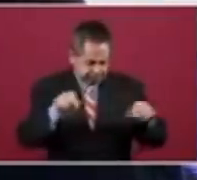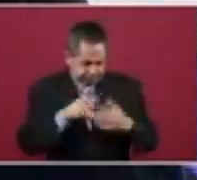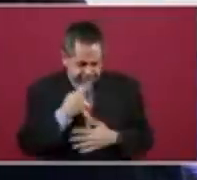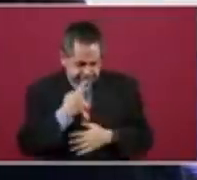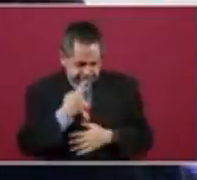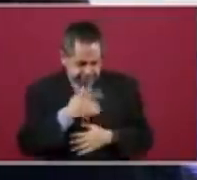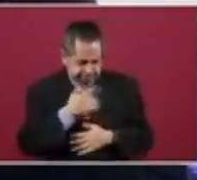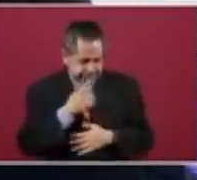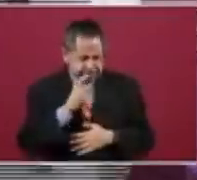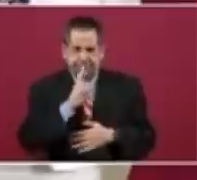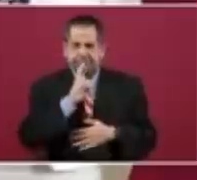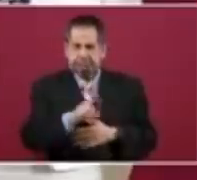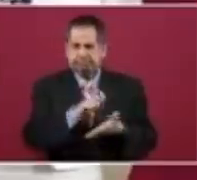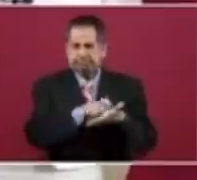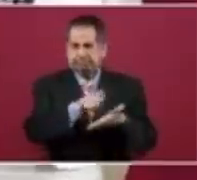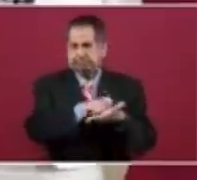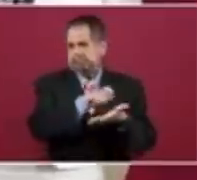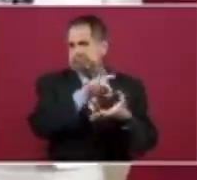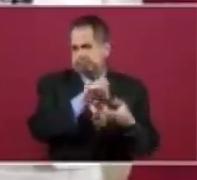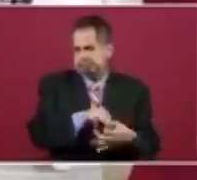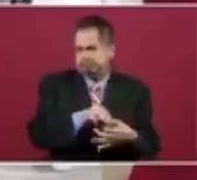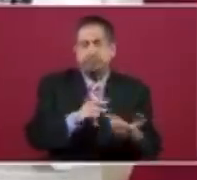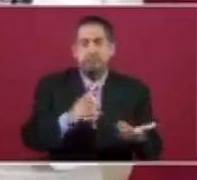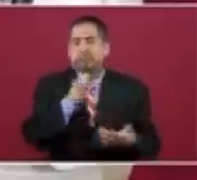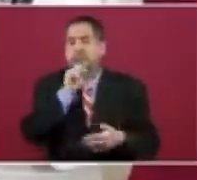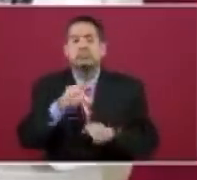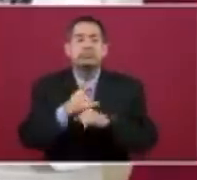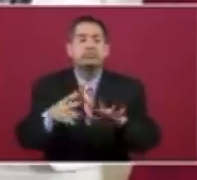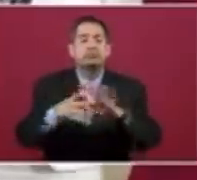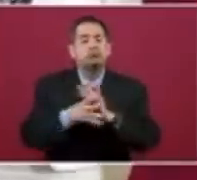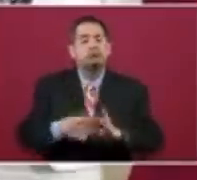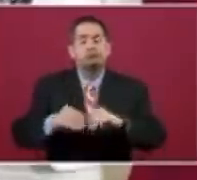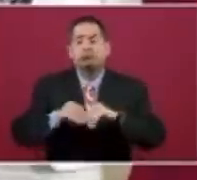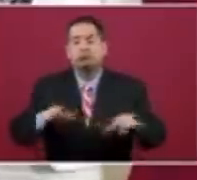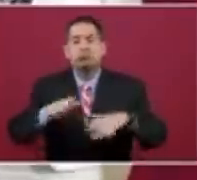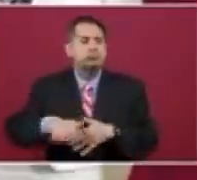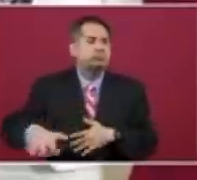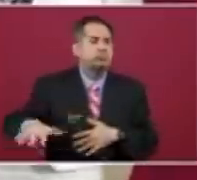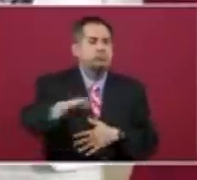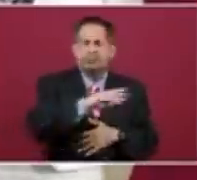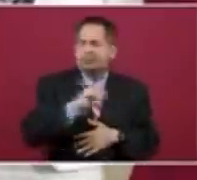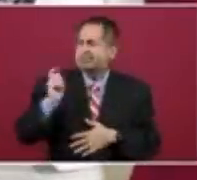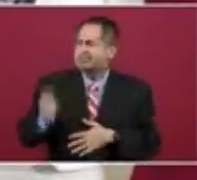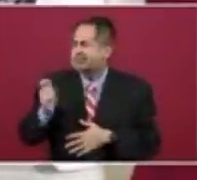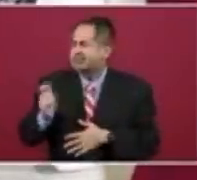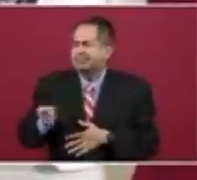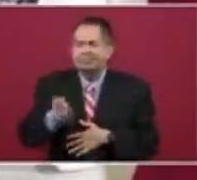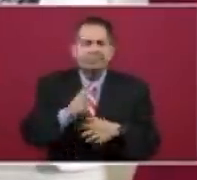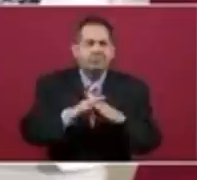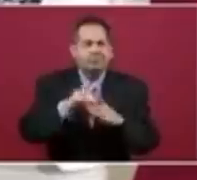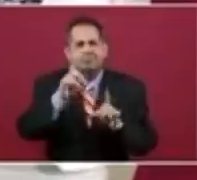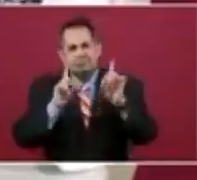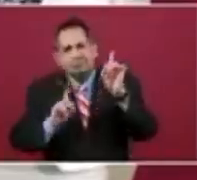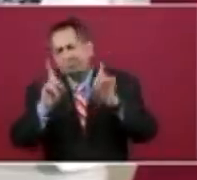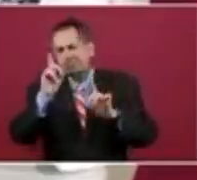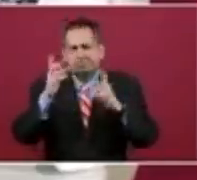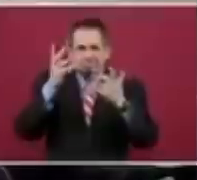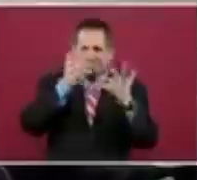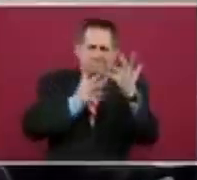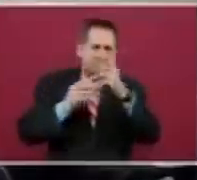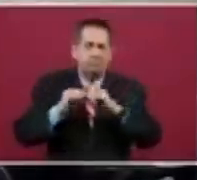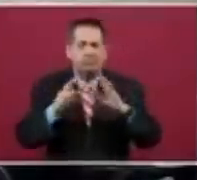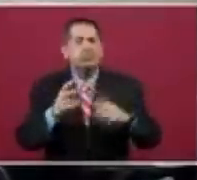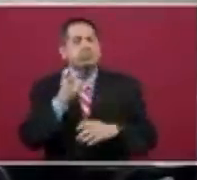compartir toda la información técnica, que es lo que le preocupa a la población, el tratar de disipar sus dudas y